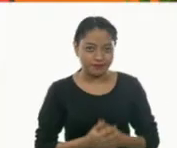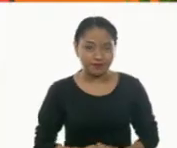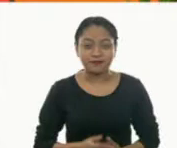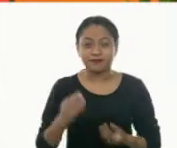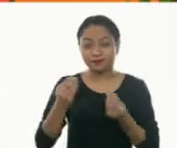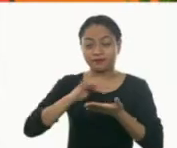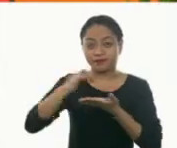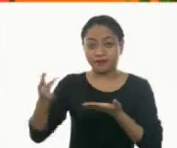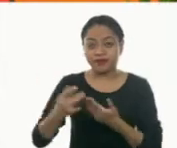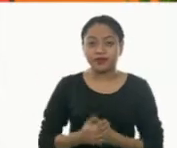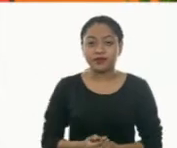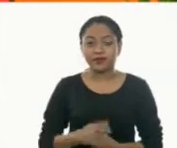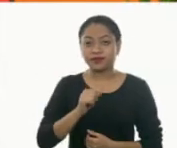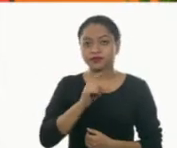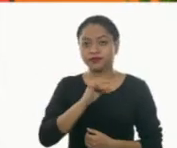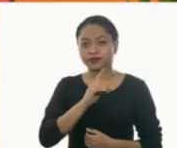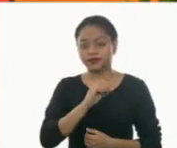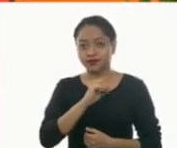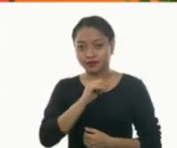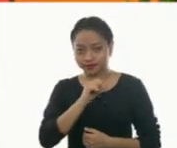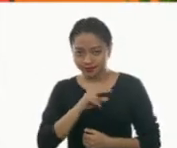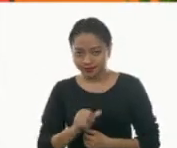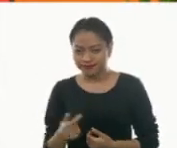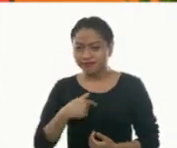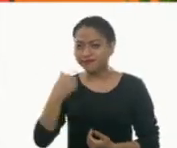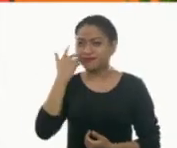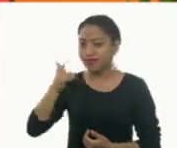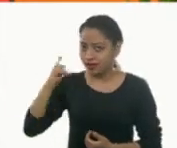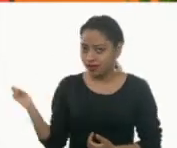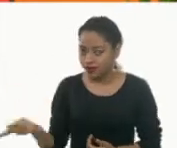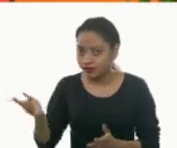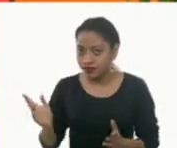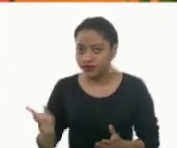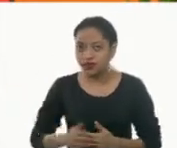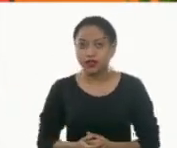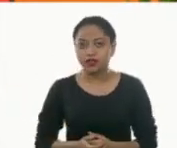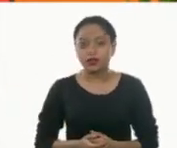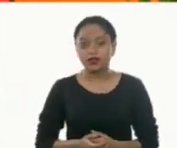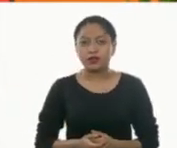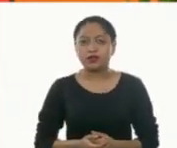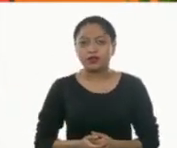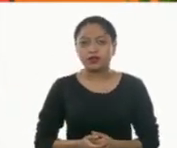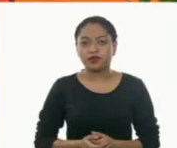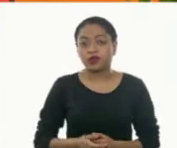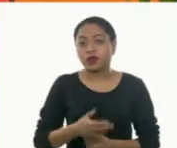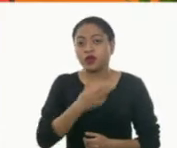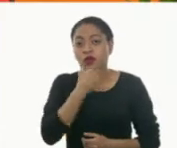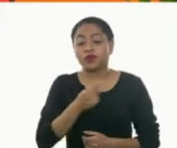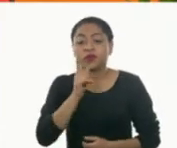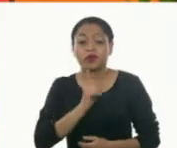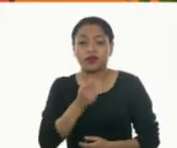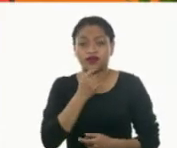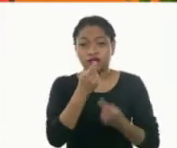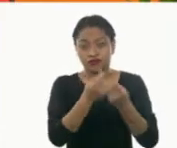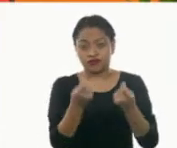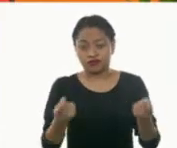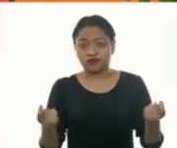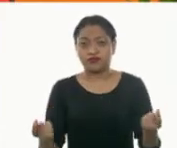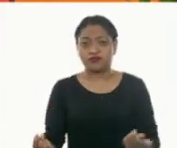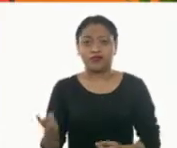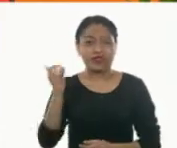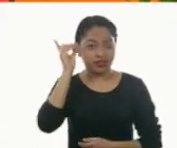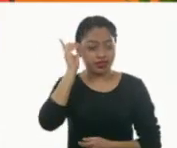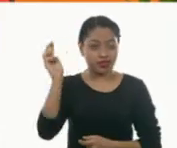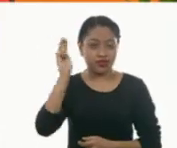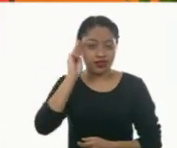Muchas gracias. Adriana, me gustaría preguntarte, la forma en la que una alumna o un alumno con discapacidad intelectual